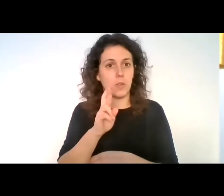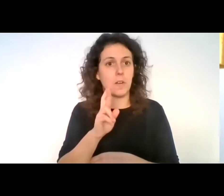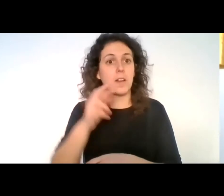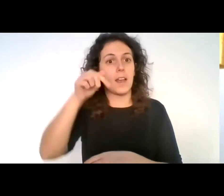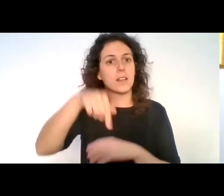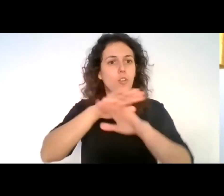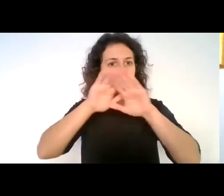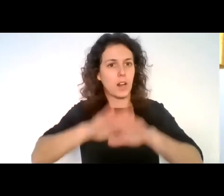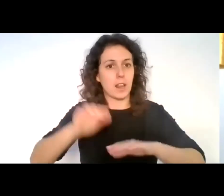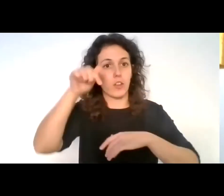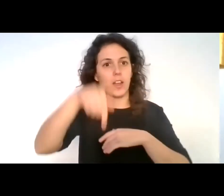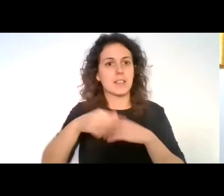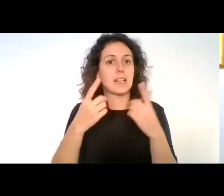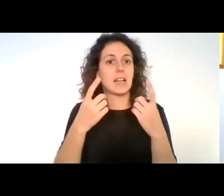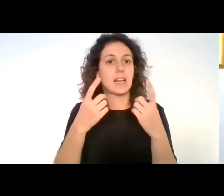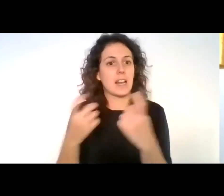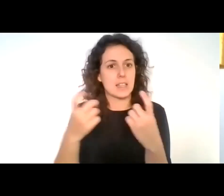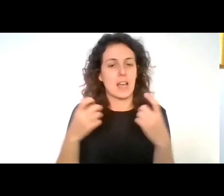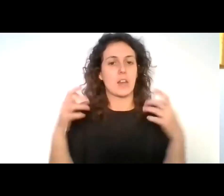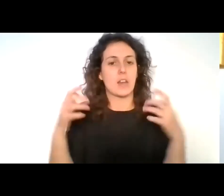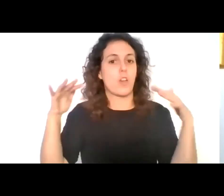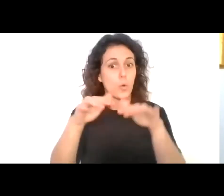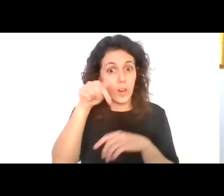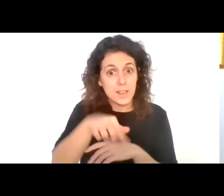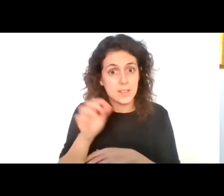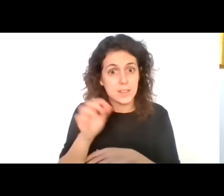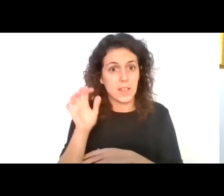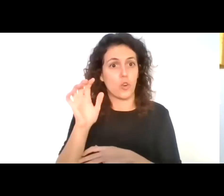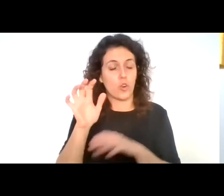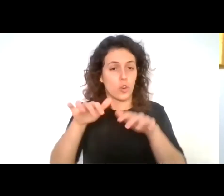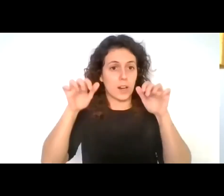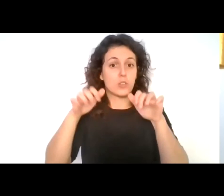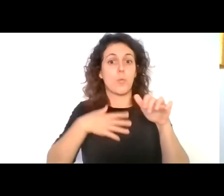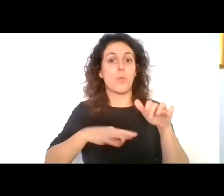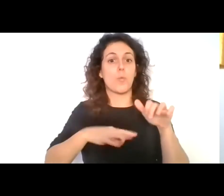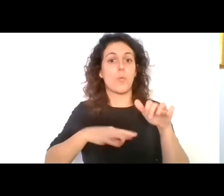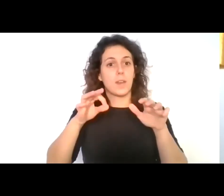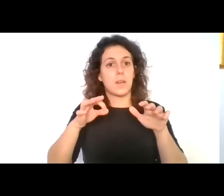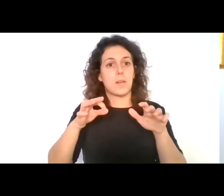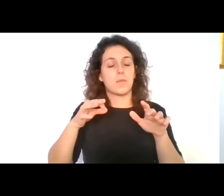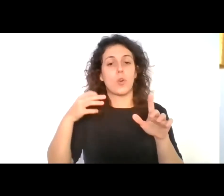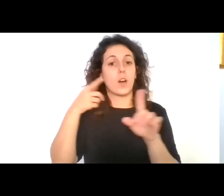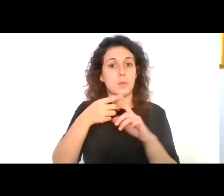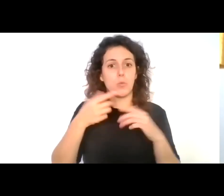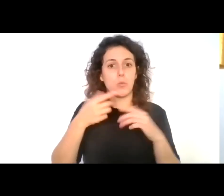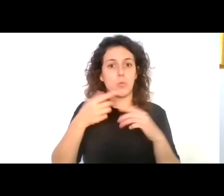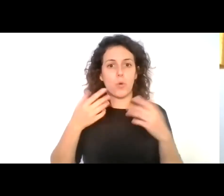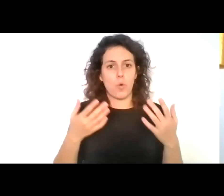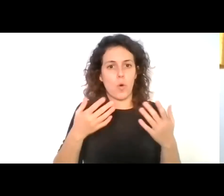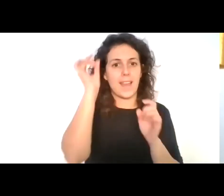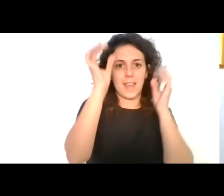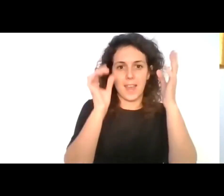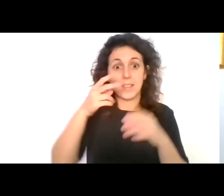finalizo, este necesario encuentro, este congreso, ha de servir para aunar ideas, conocer experiencias